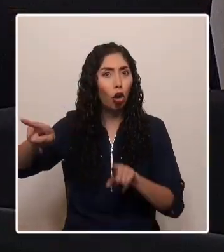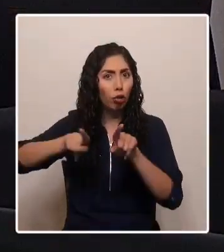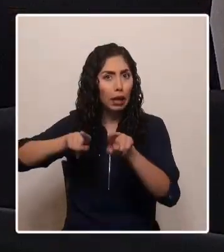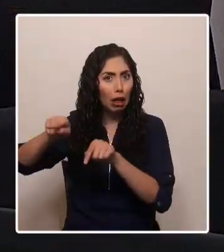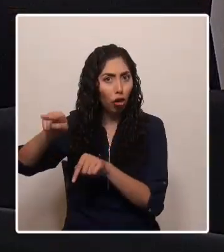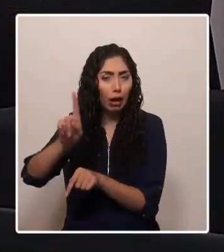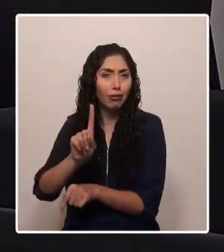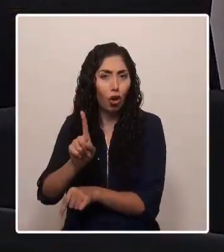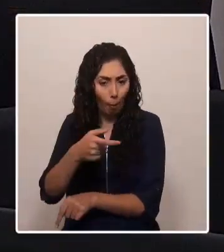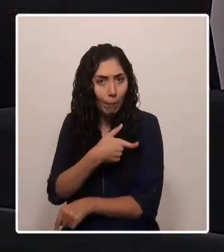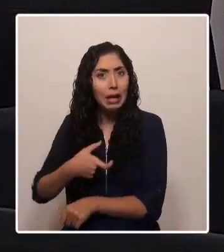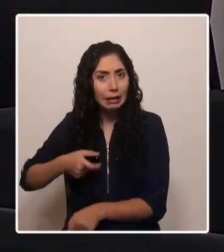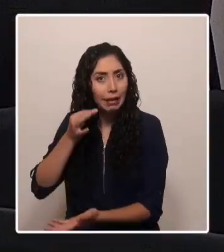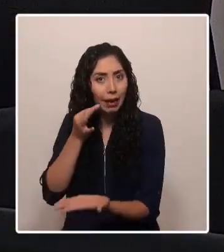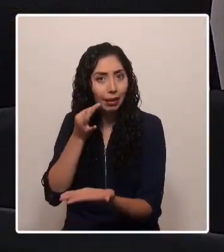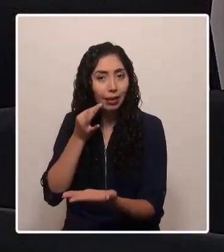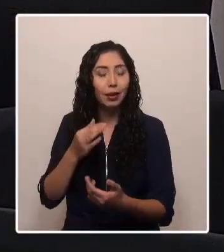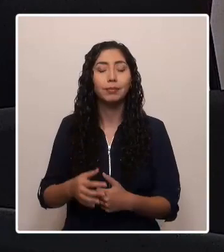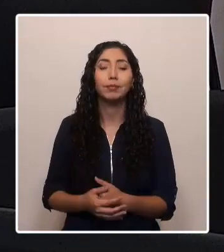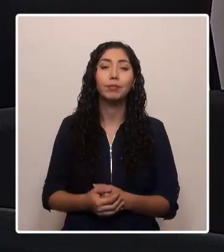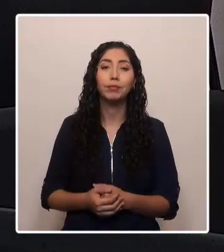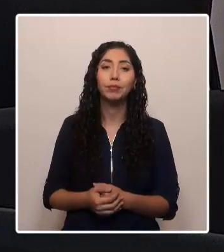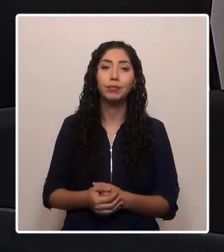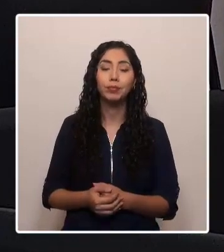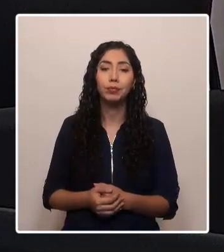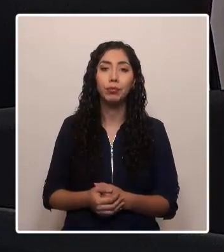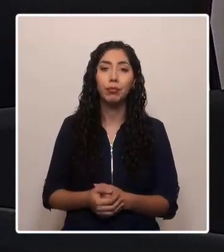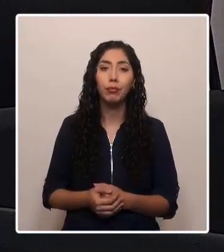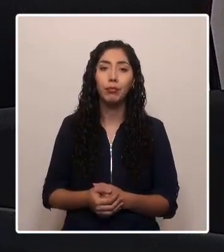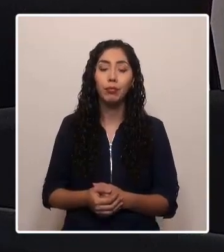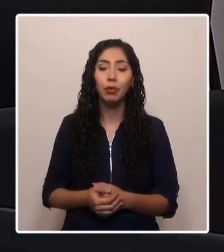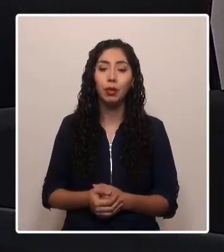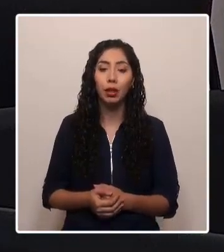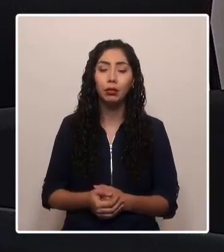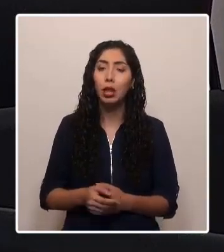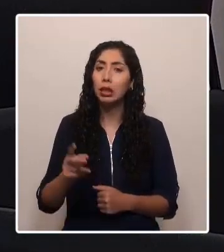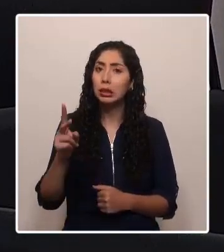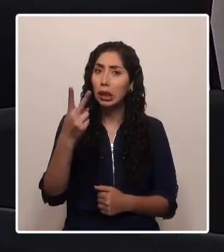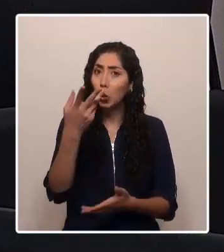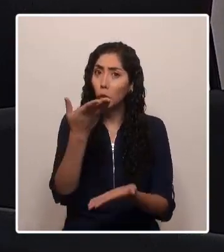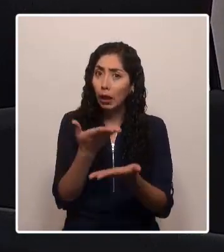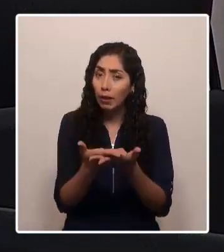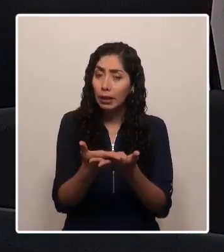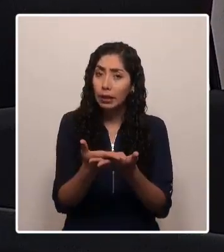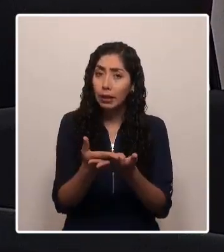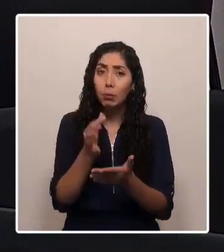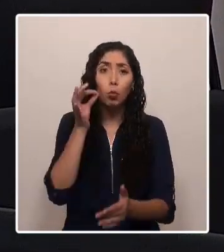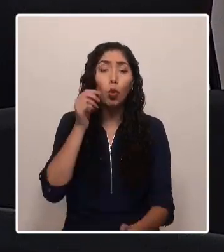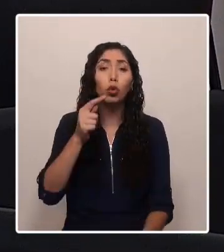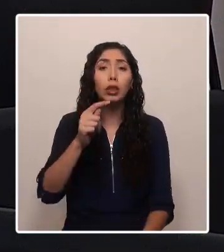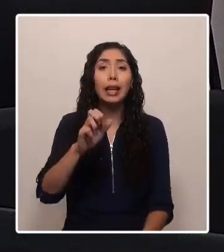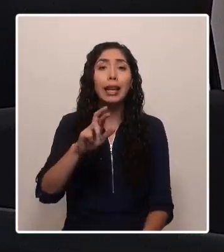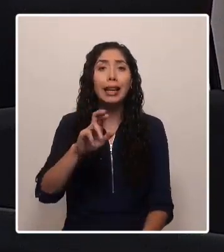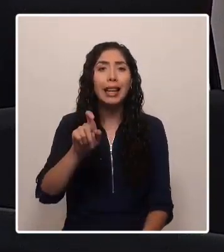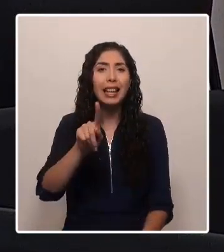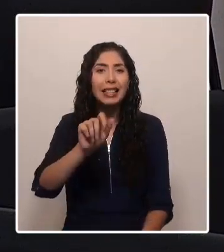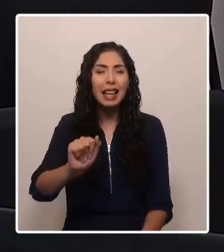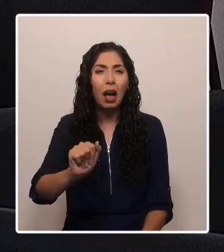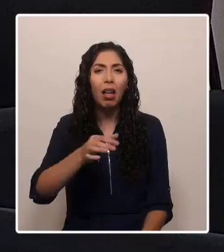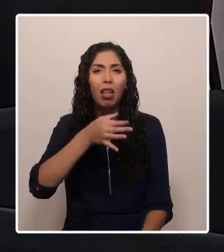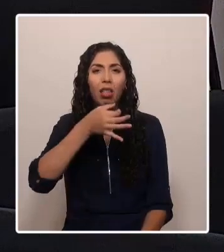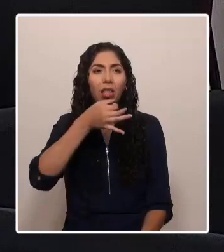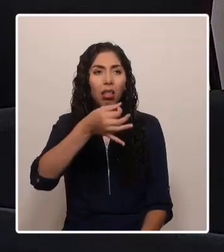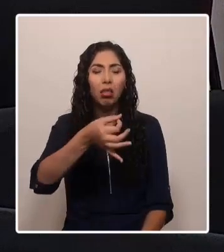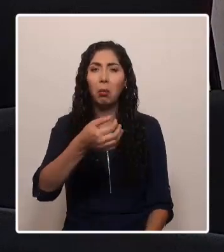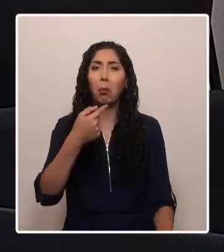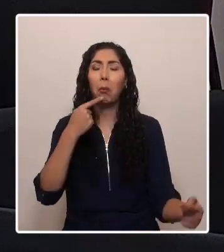convención. Y es segunda vez que la convencional Teresa Marinovich habla cosas incoherentes a lo